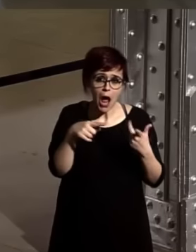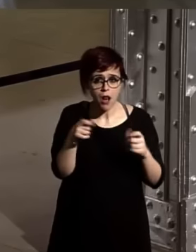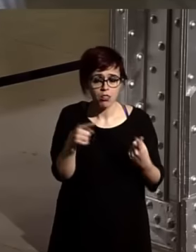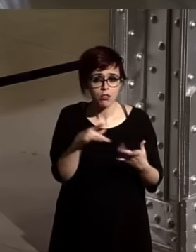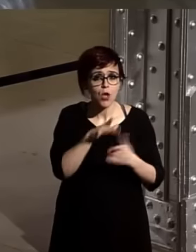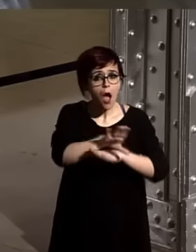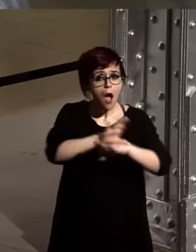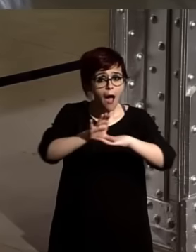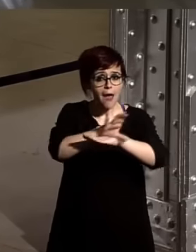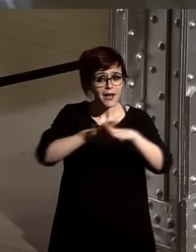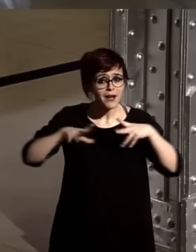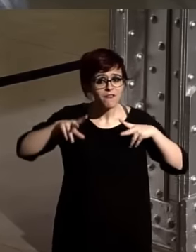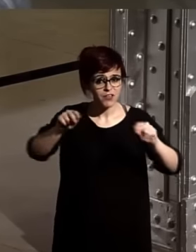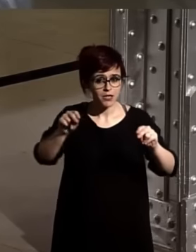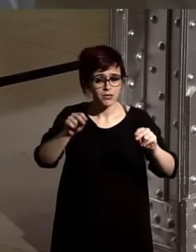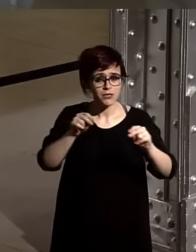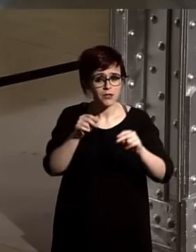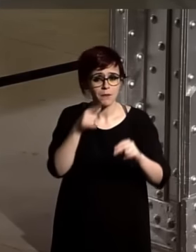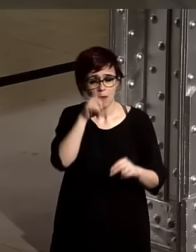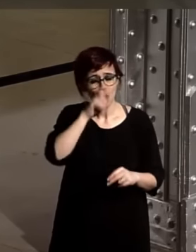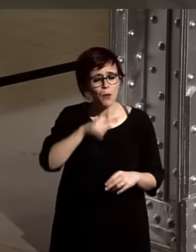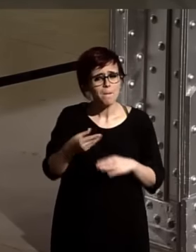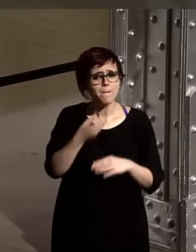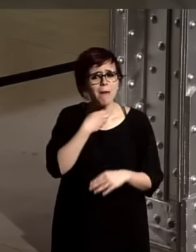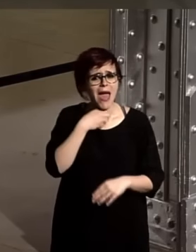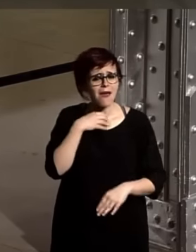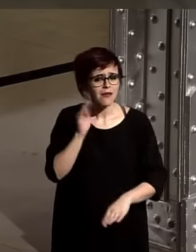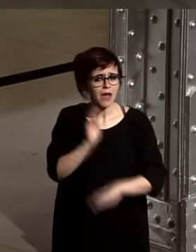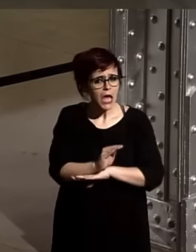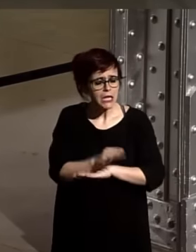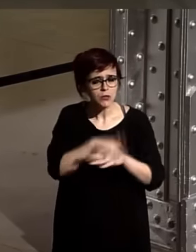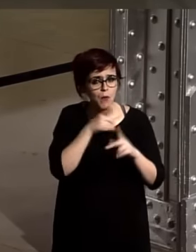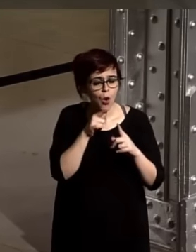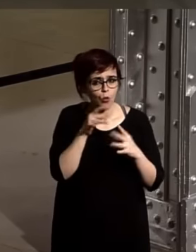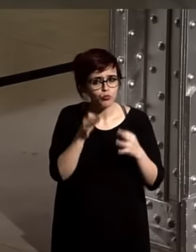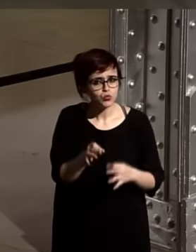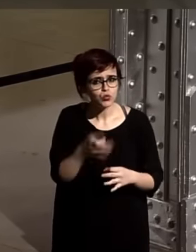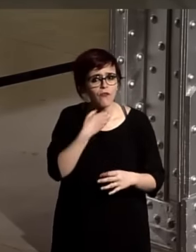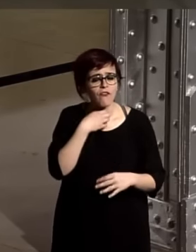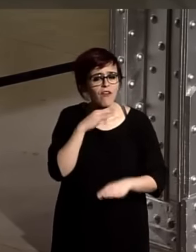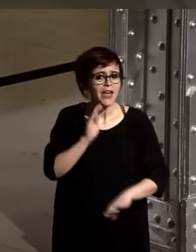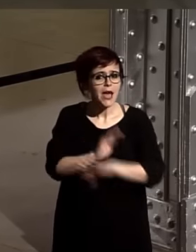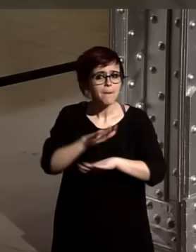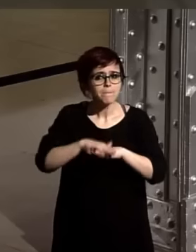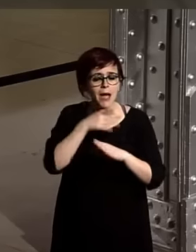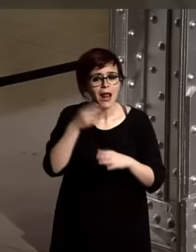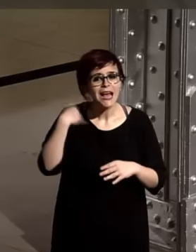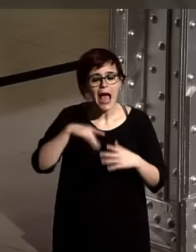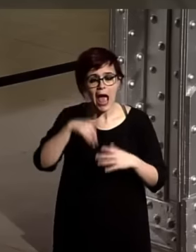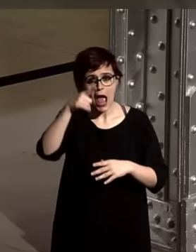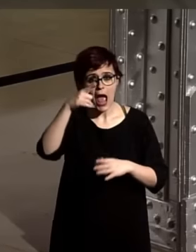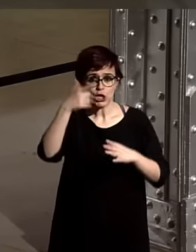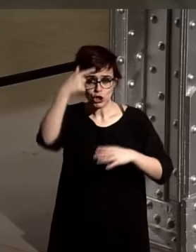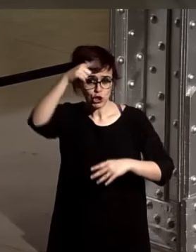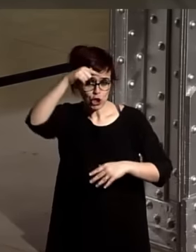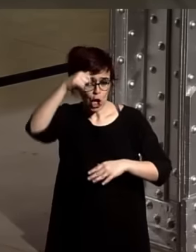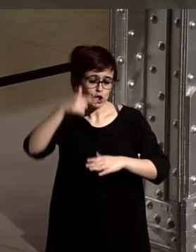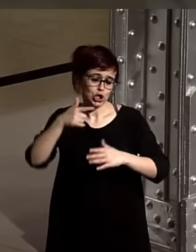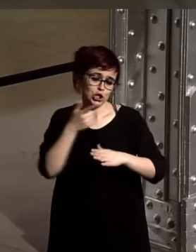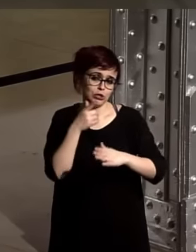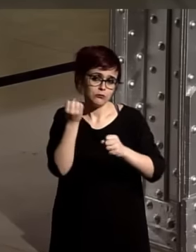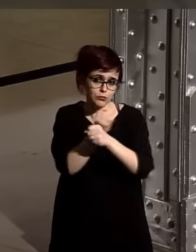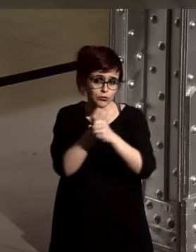Terminé la carrera salieron unas becas yo creo que fue el primer año unas becas para hacer una tesis doctoral unas becas del